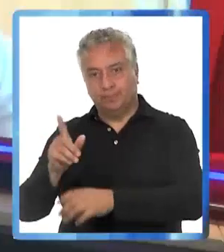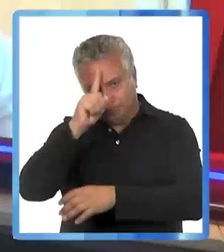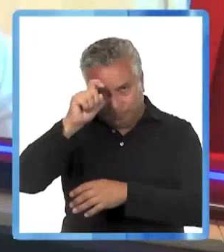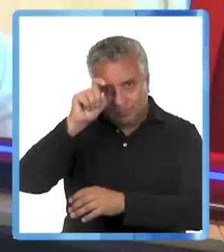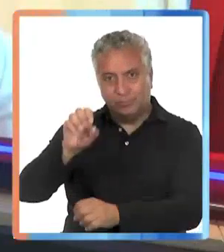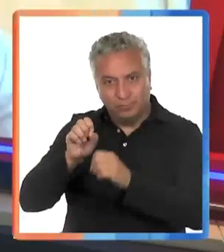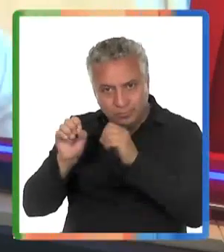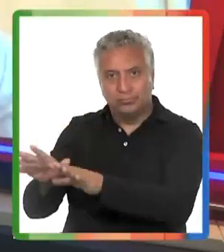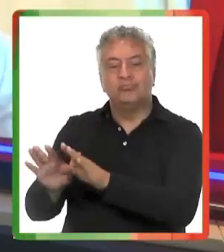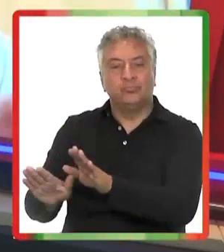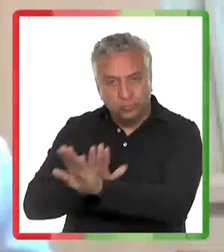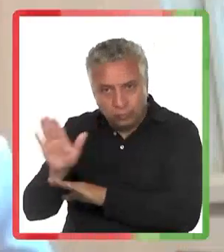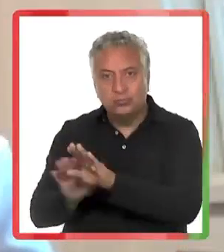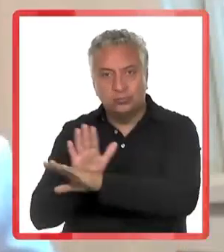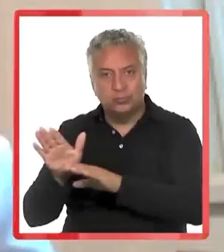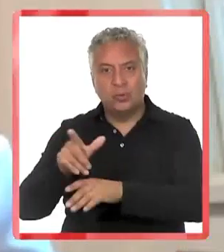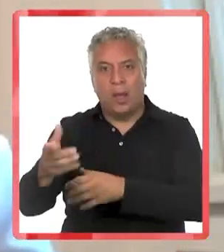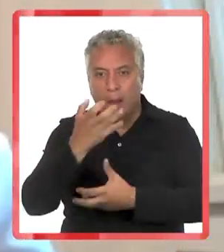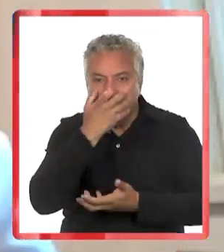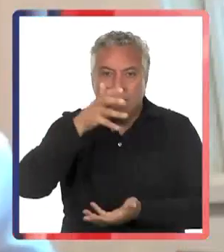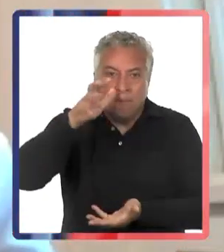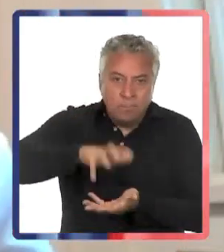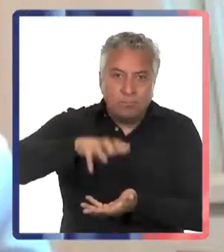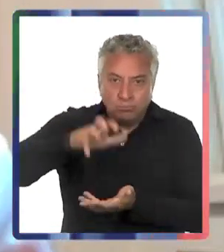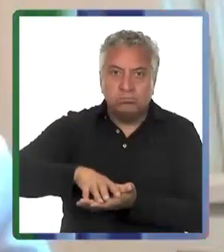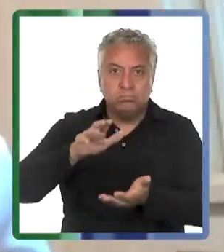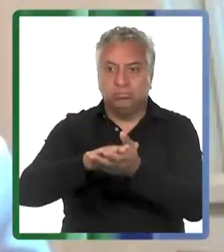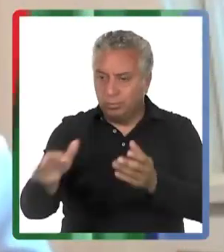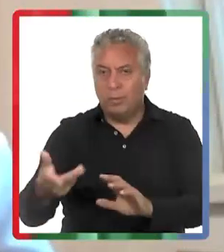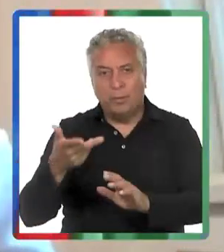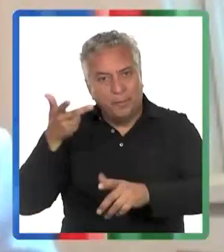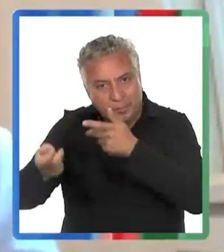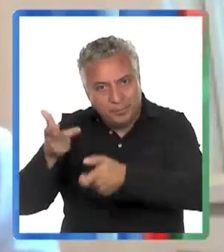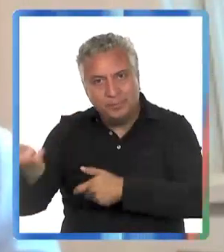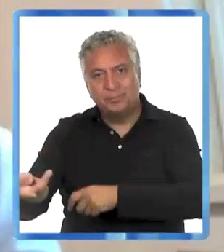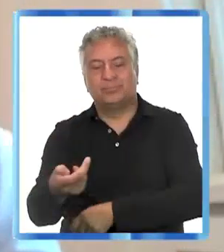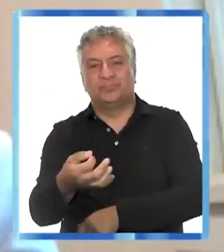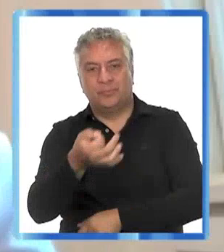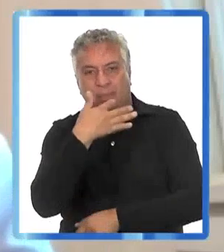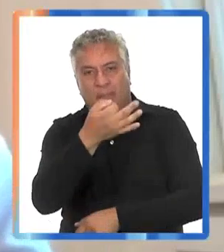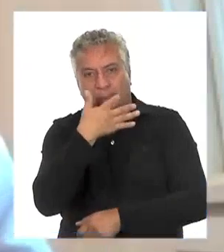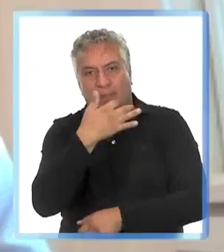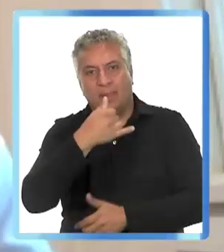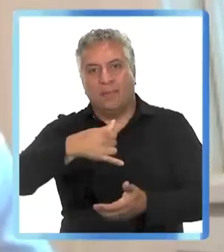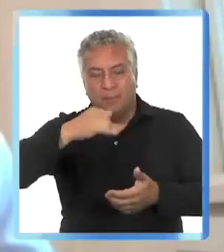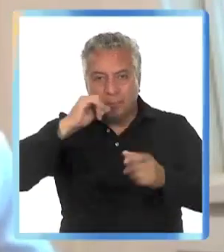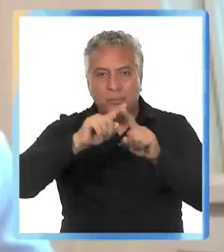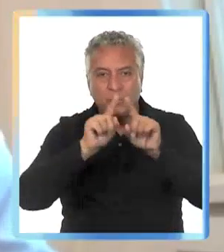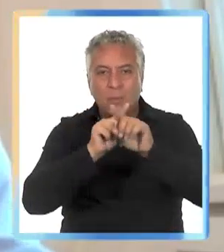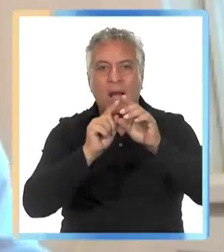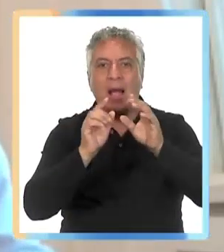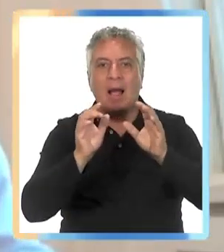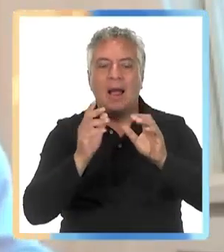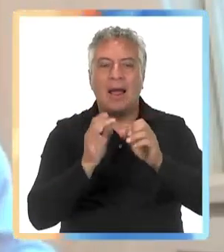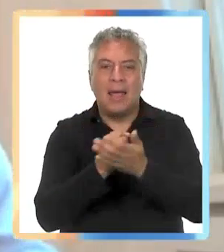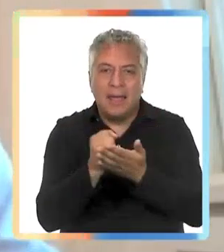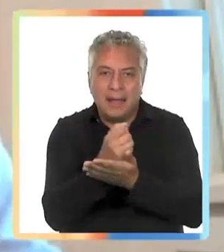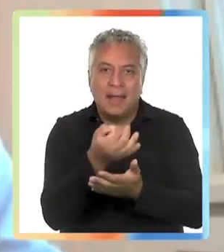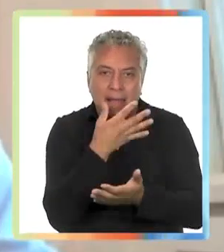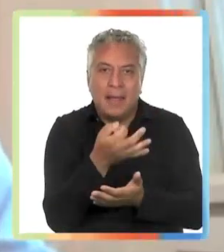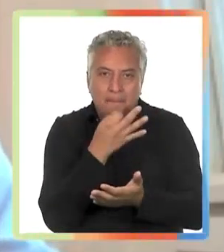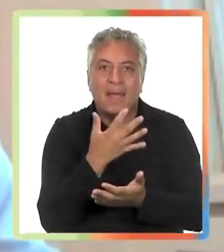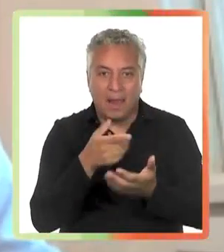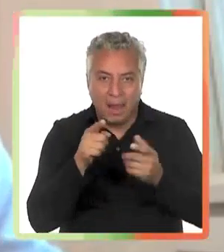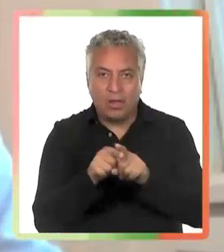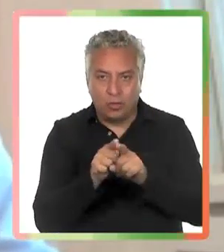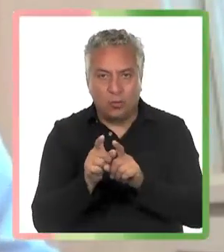de hacer un manejo intensivo, de respiradores, etcétera. Tenemos antivirales, incluso antivirales, el oseltamivir, que